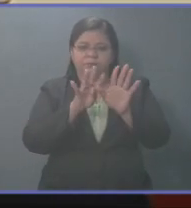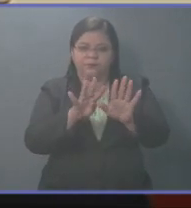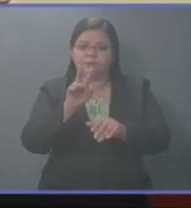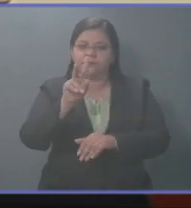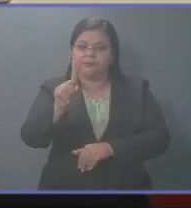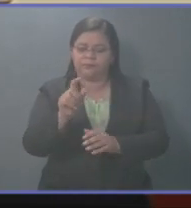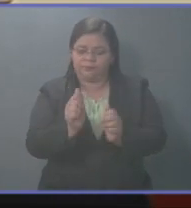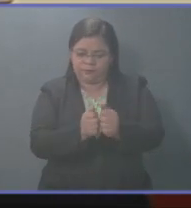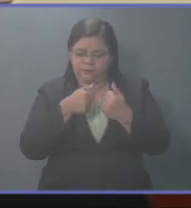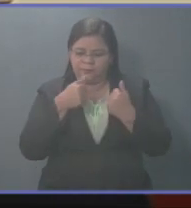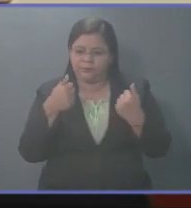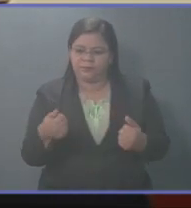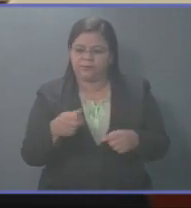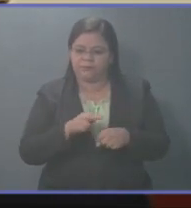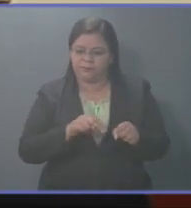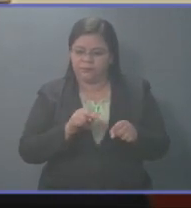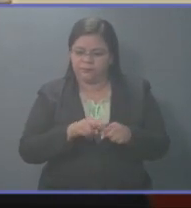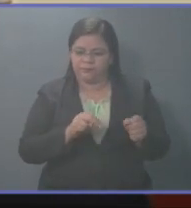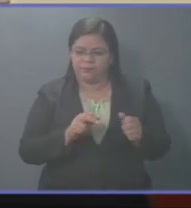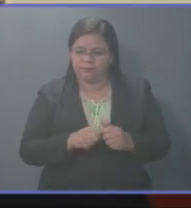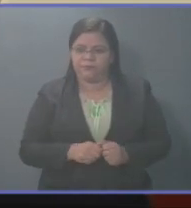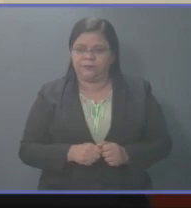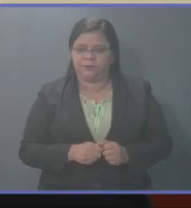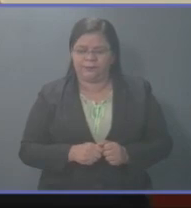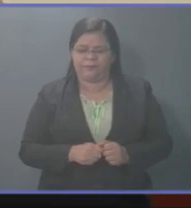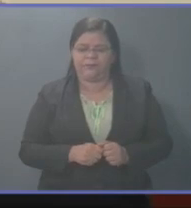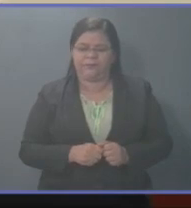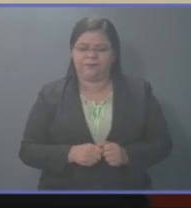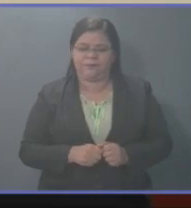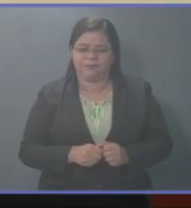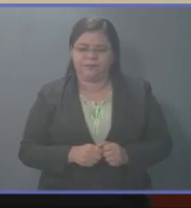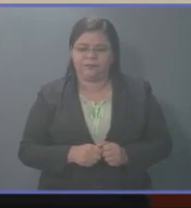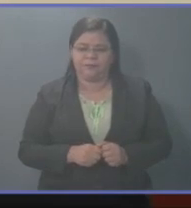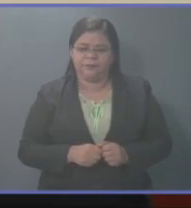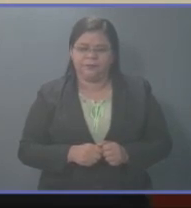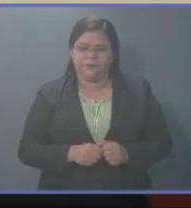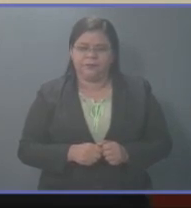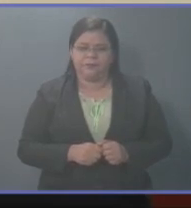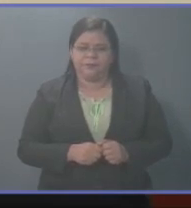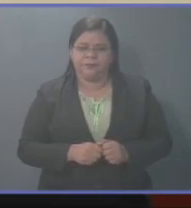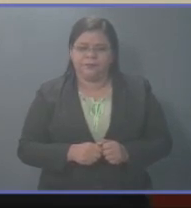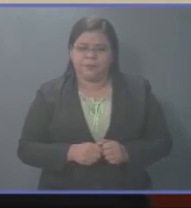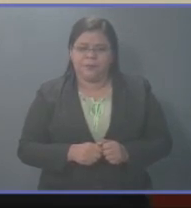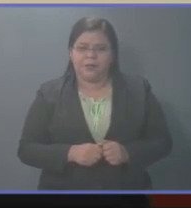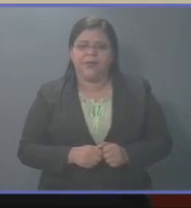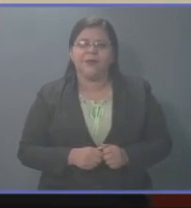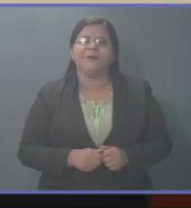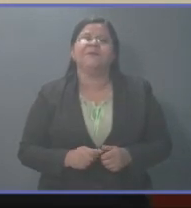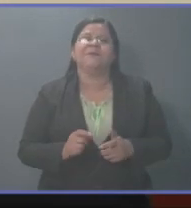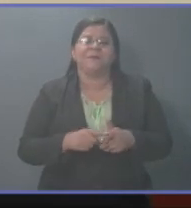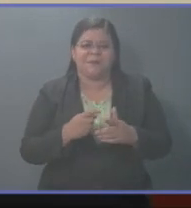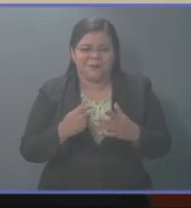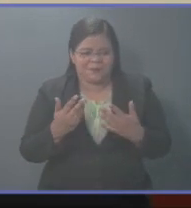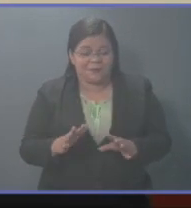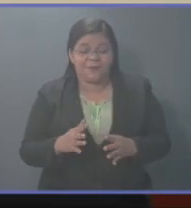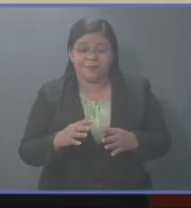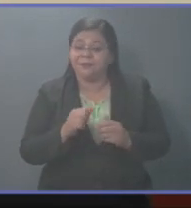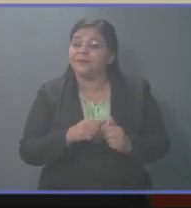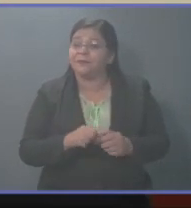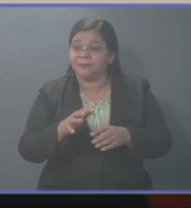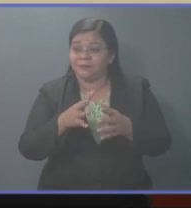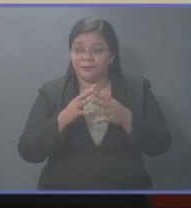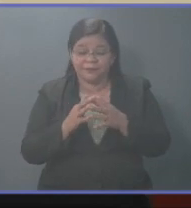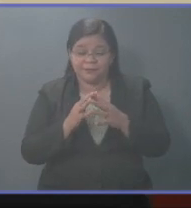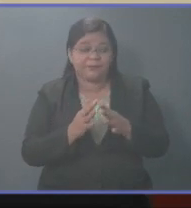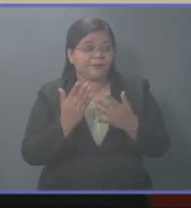91 millones de dólares. de los Estados Unidos de Norteamérica,